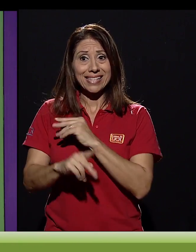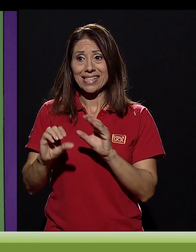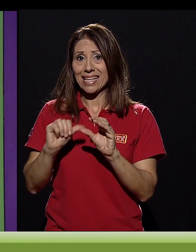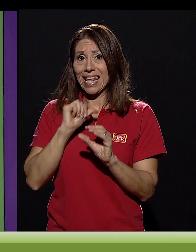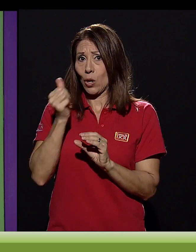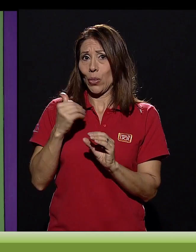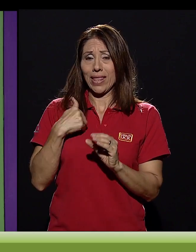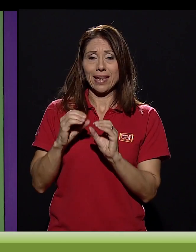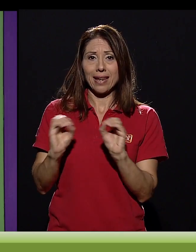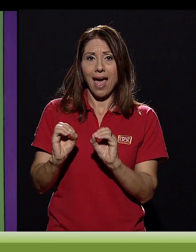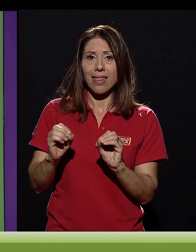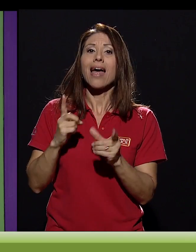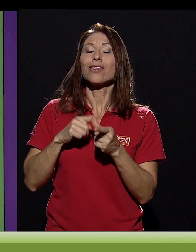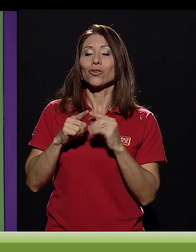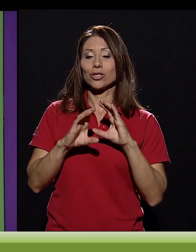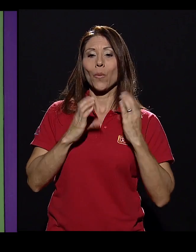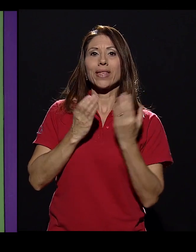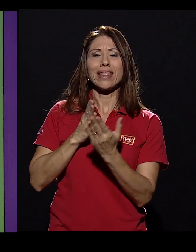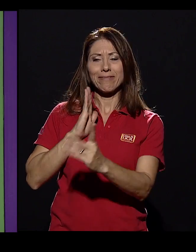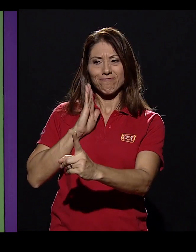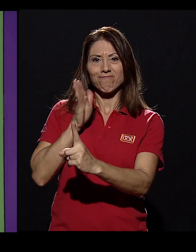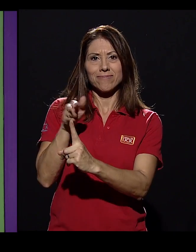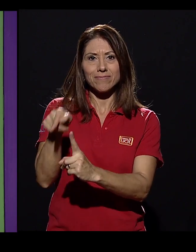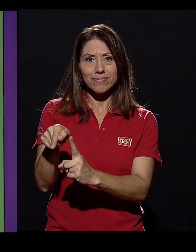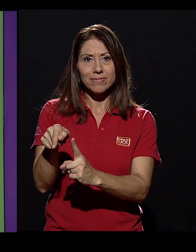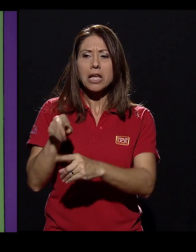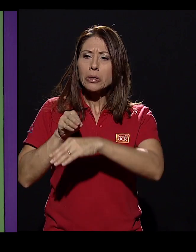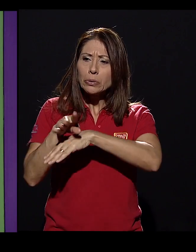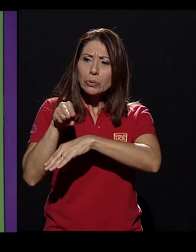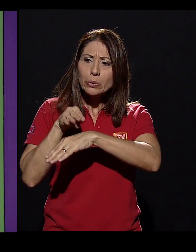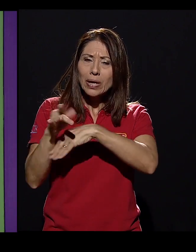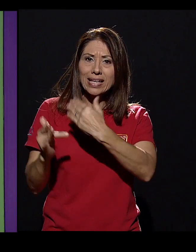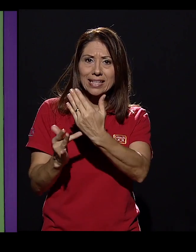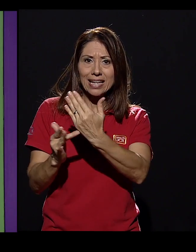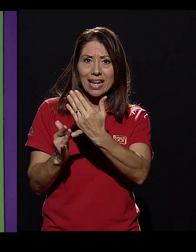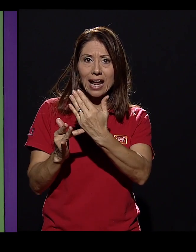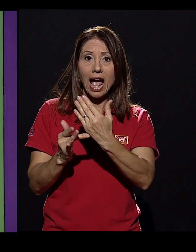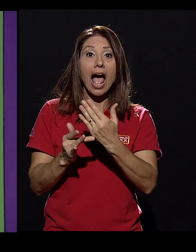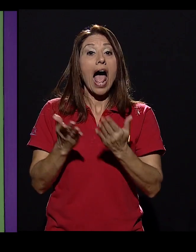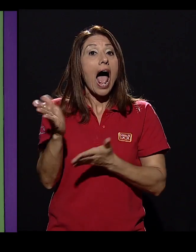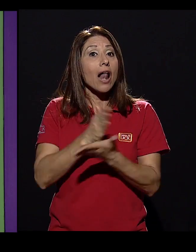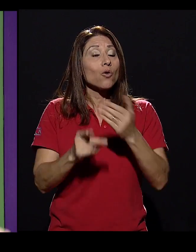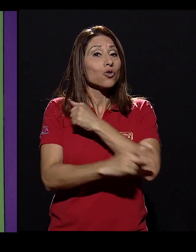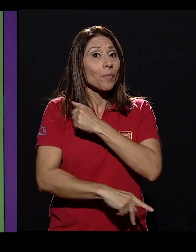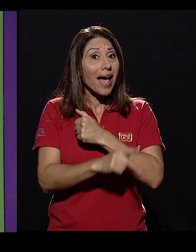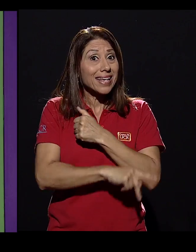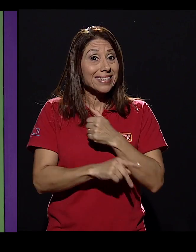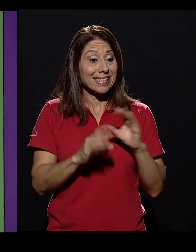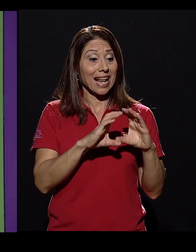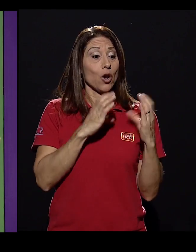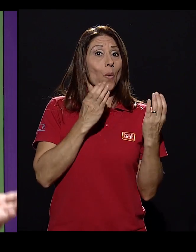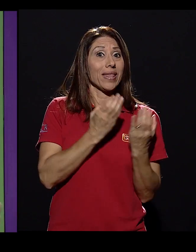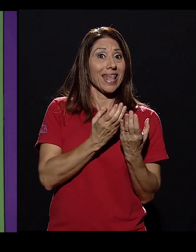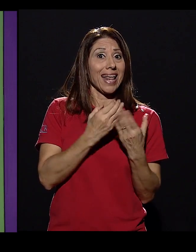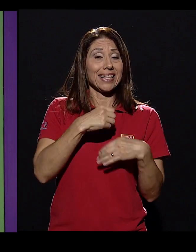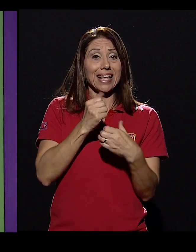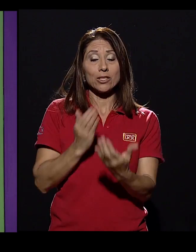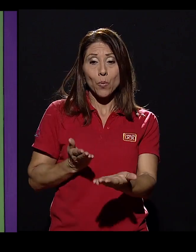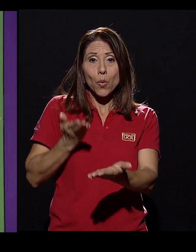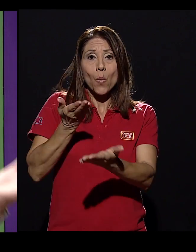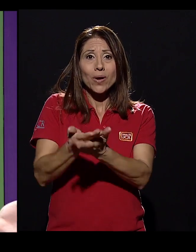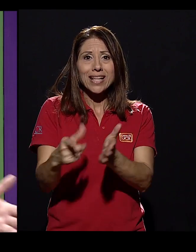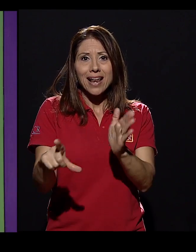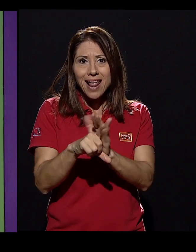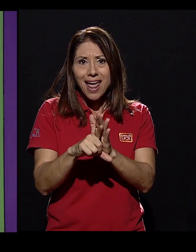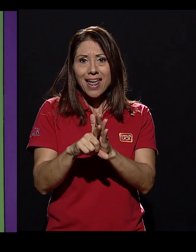y facilita procesos de asesoría técnica, y hay países a los que el comité les ha hecho la propuesta de ley, los ha ayudado a construirla, de